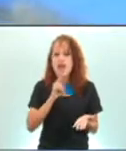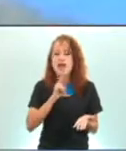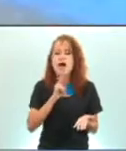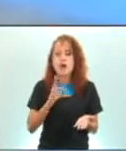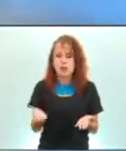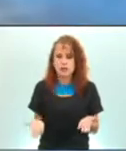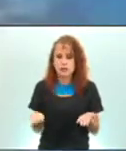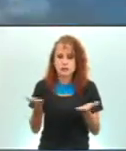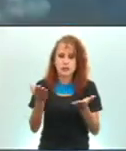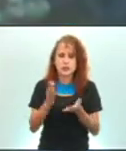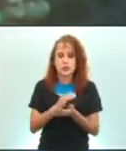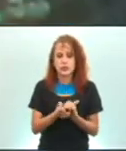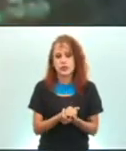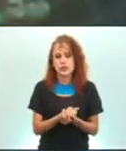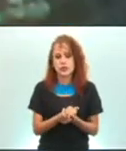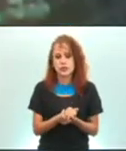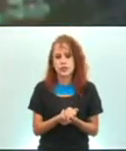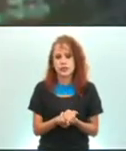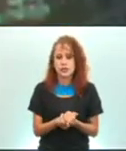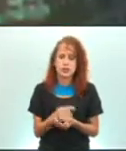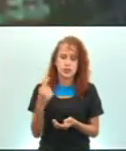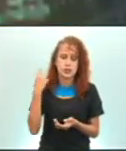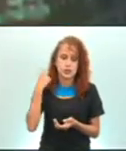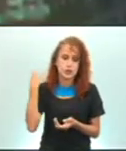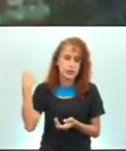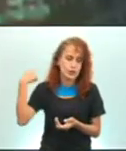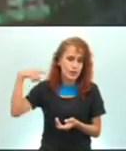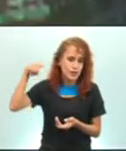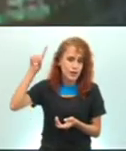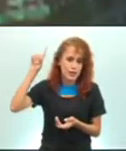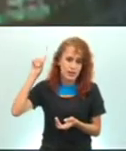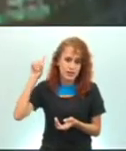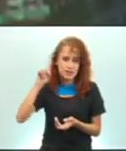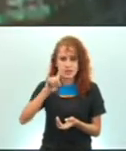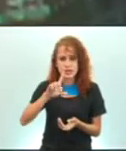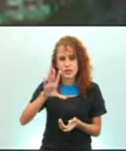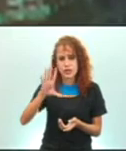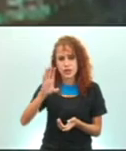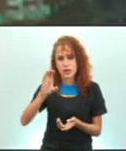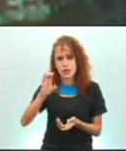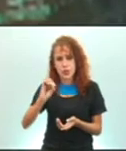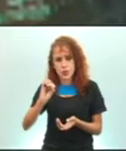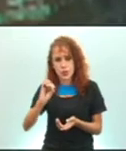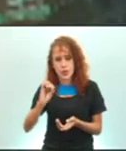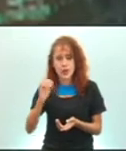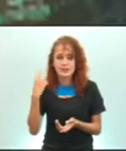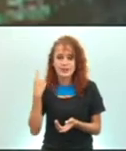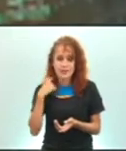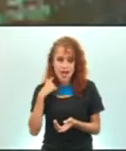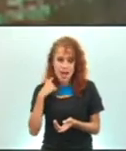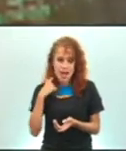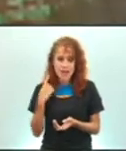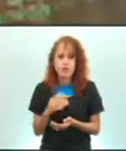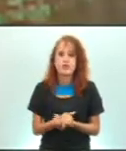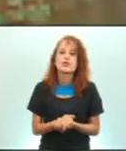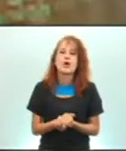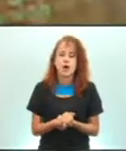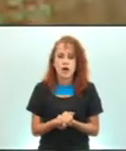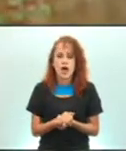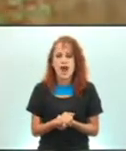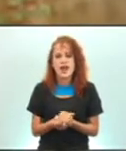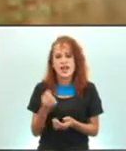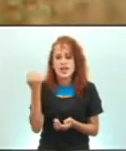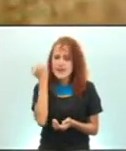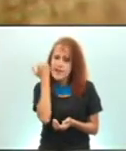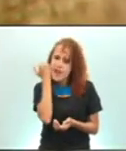mar. En los últimos 150 años ha habido más calor y en consecuencia disminuye la cubierta